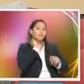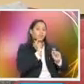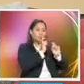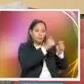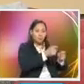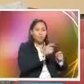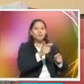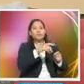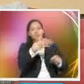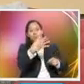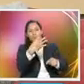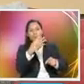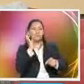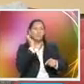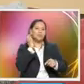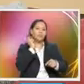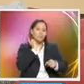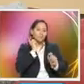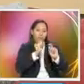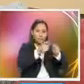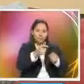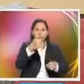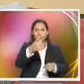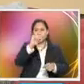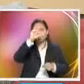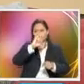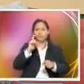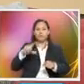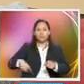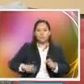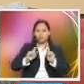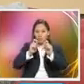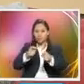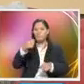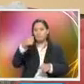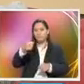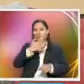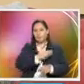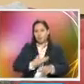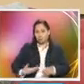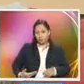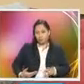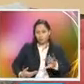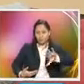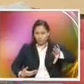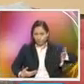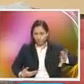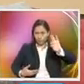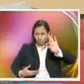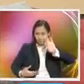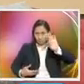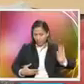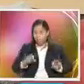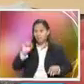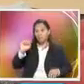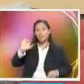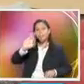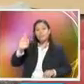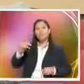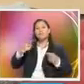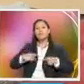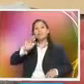por la Cámara de Diputados, 6 por el jefe de gobierno y 6 por el presidente de la República. Es el otro 60% de integración lo que